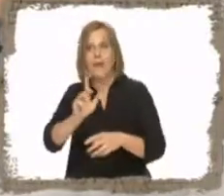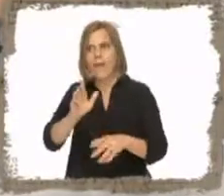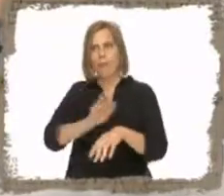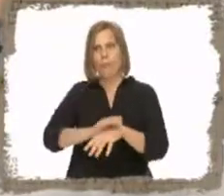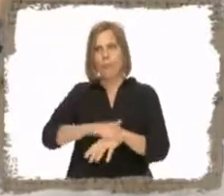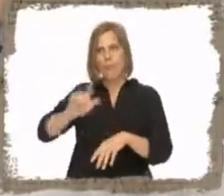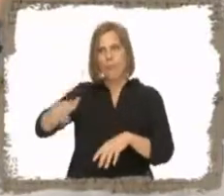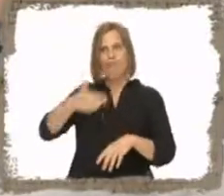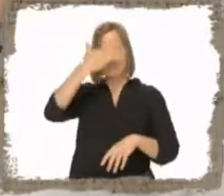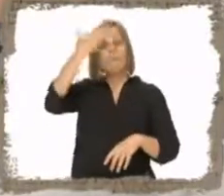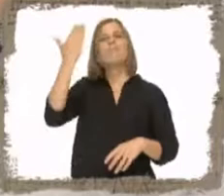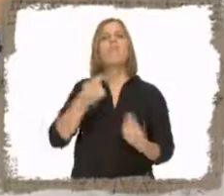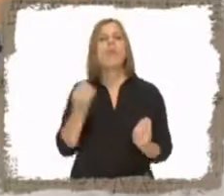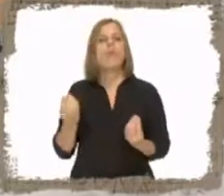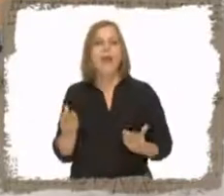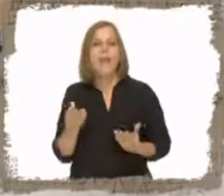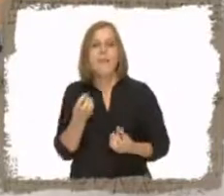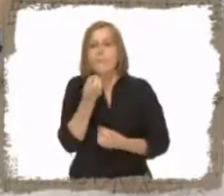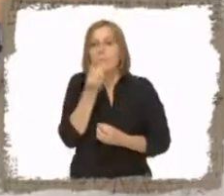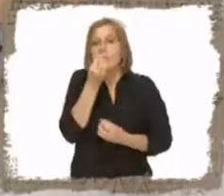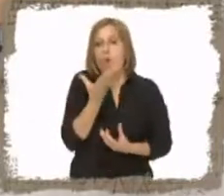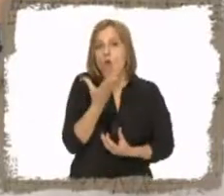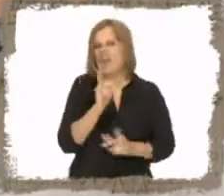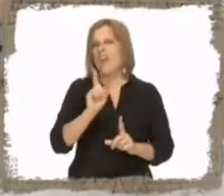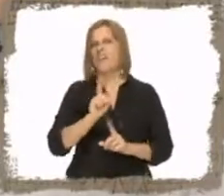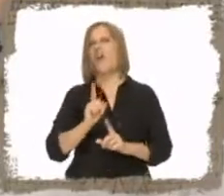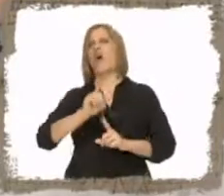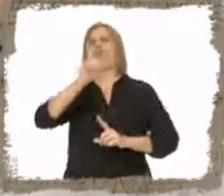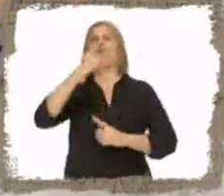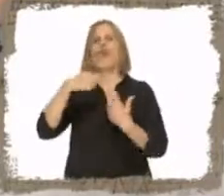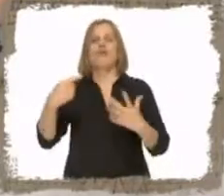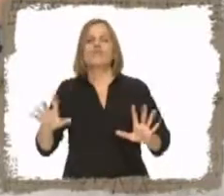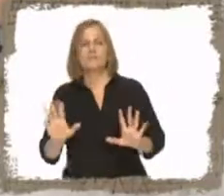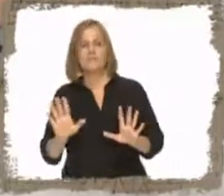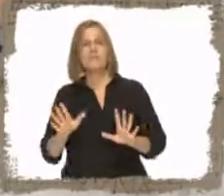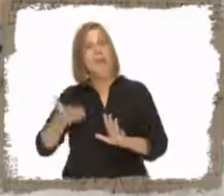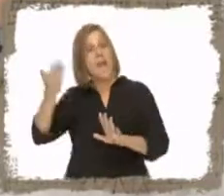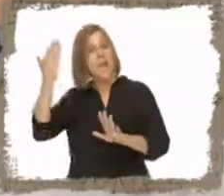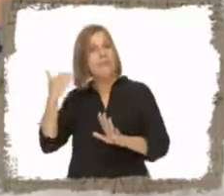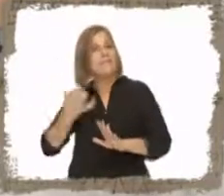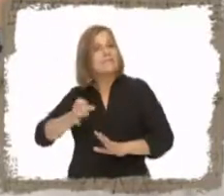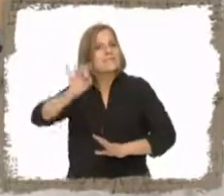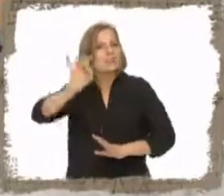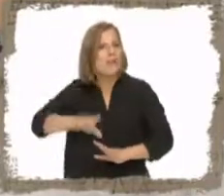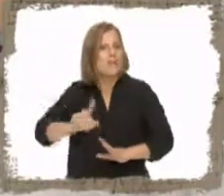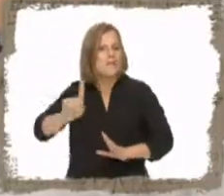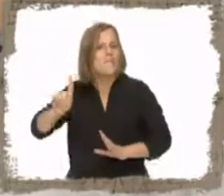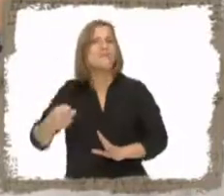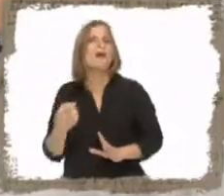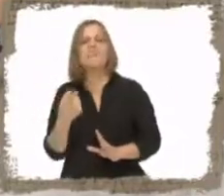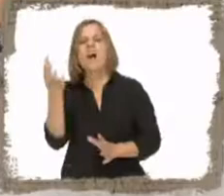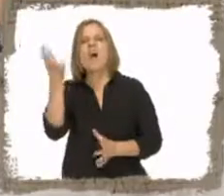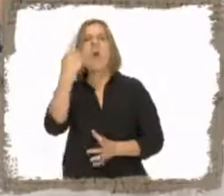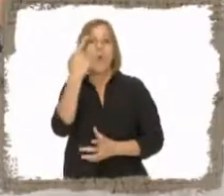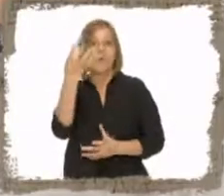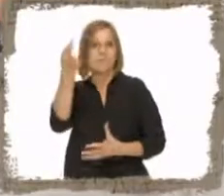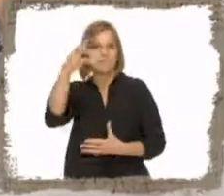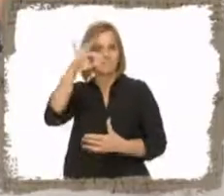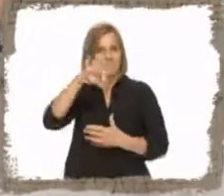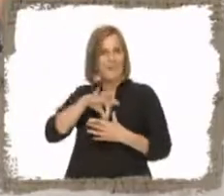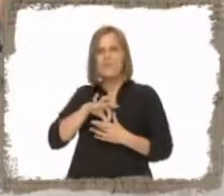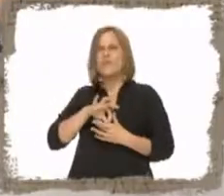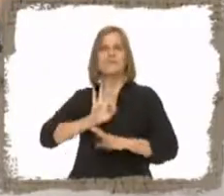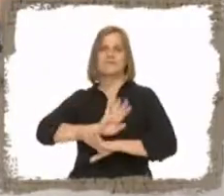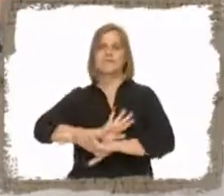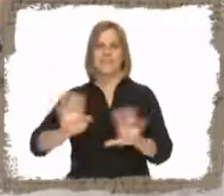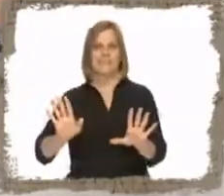y empieza a considerar la causa real, pero teniendo en cuenta que existía solamente esa causa, un patógeno